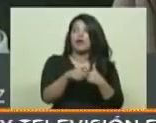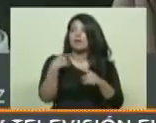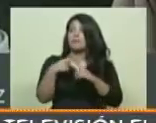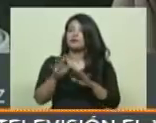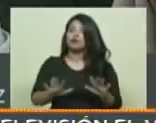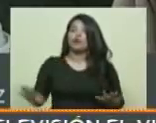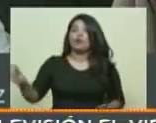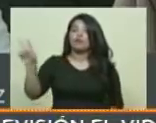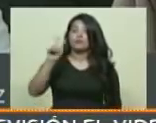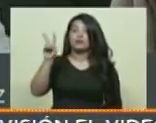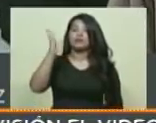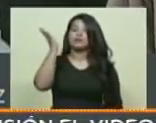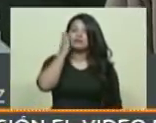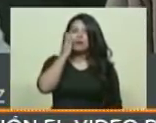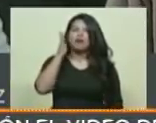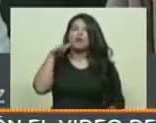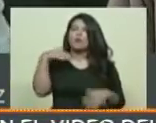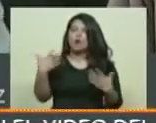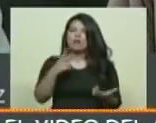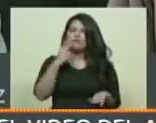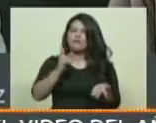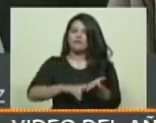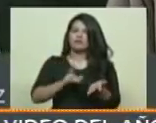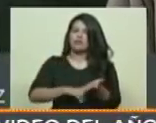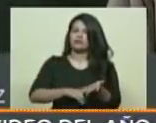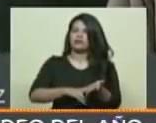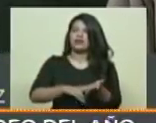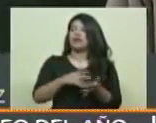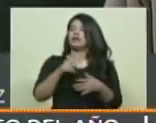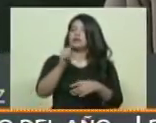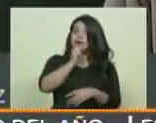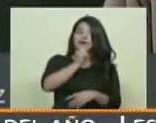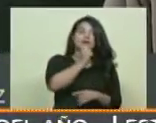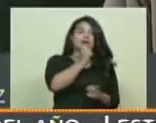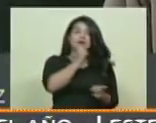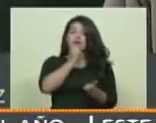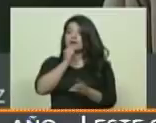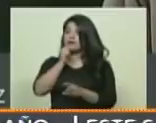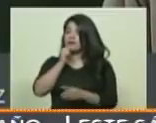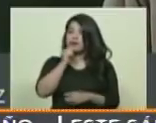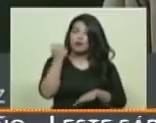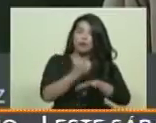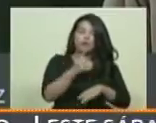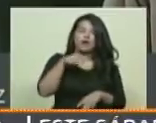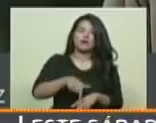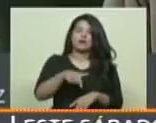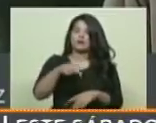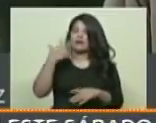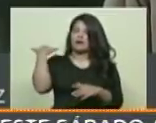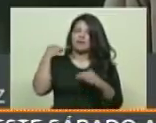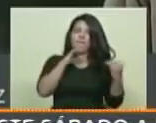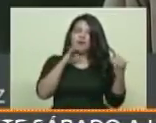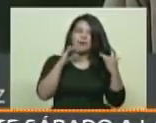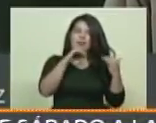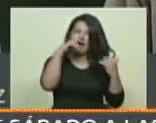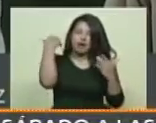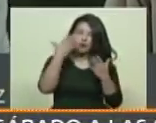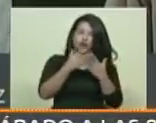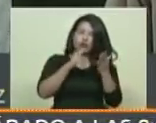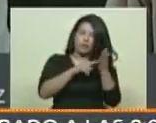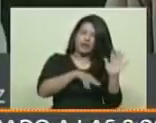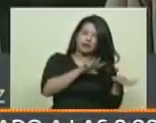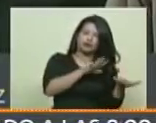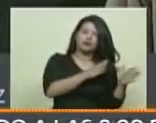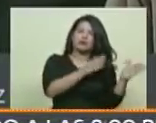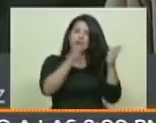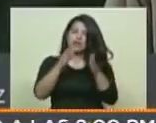sepa exactamente la verdad de los hechos con fines políticos que ocurrieron en nuestro año, en los años 2014 y en